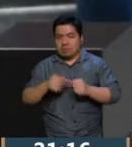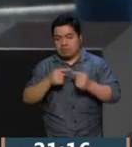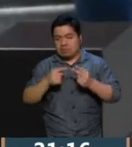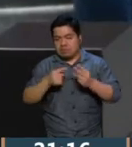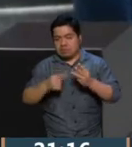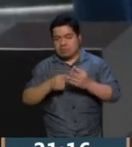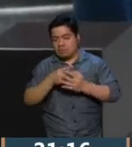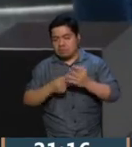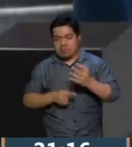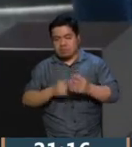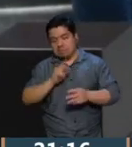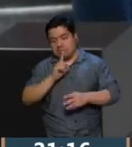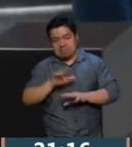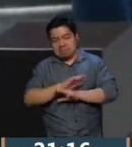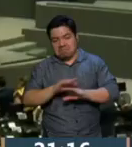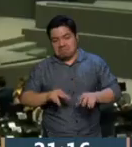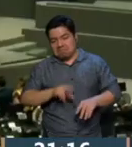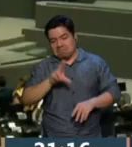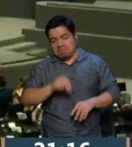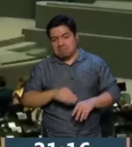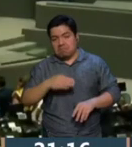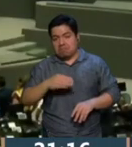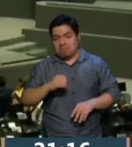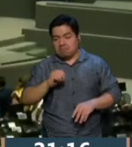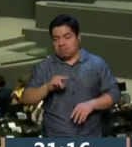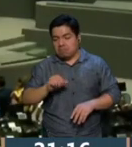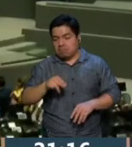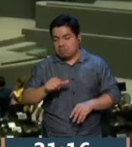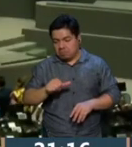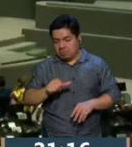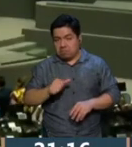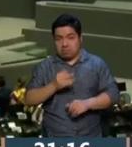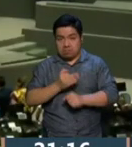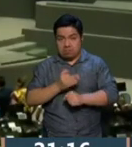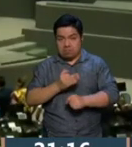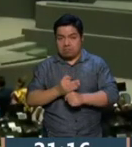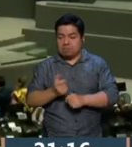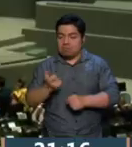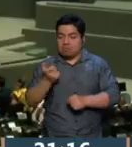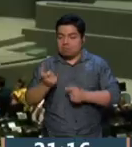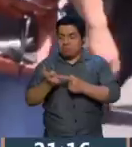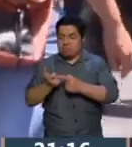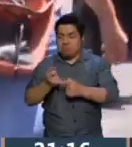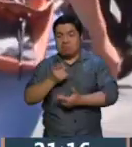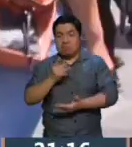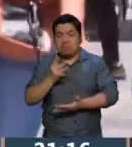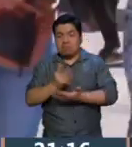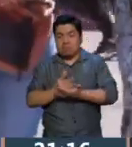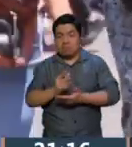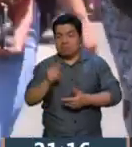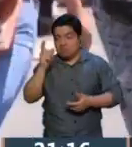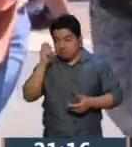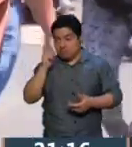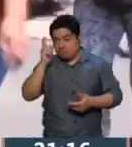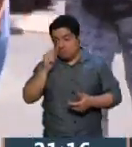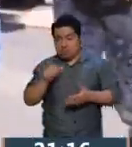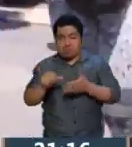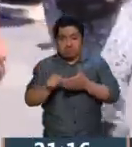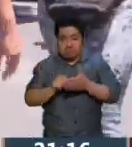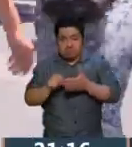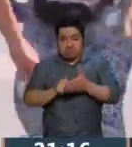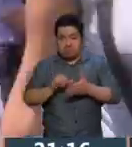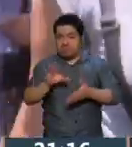fueron rechazados por los legisladores morenistas, quienes a su vez sostuvieron que el dinero se ocupará para pagar las pensiones mensuales